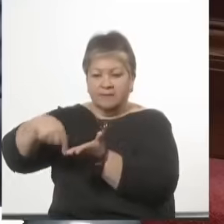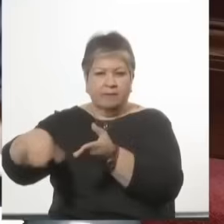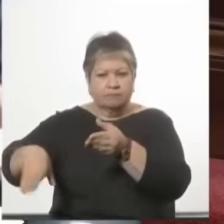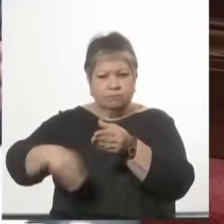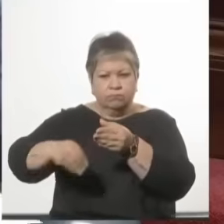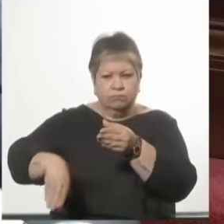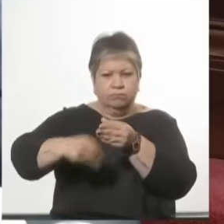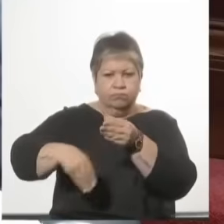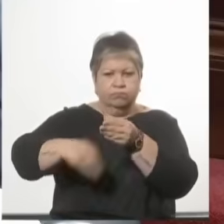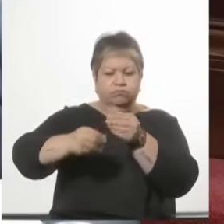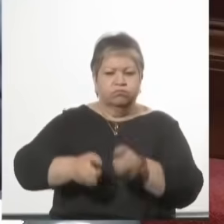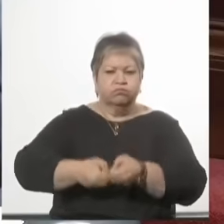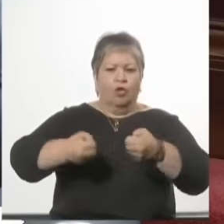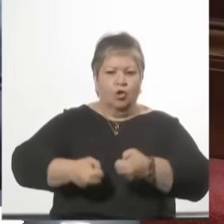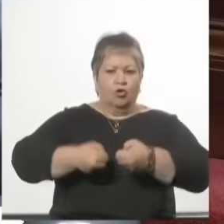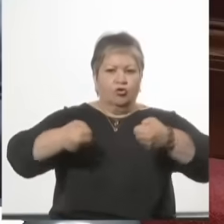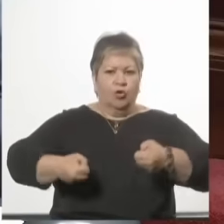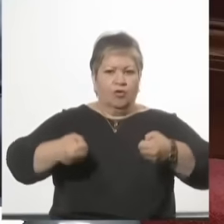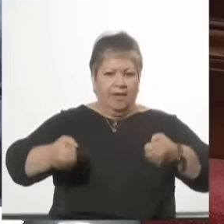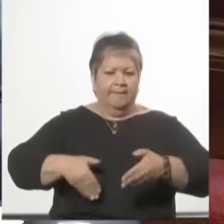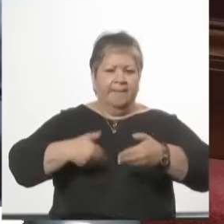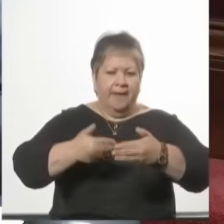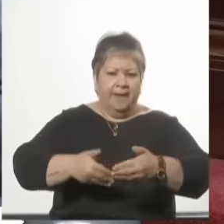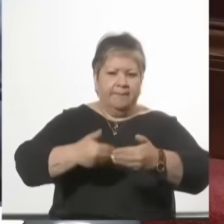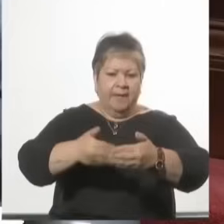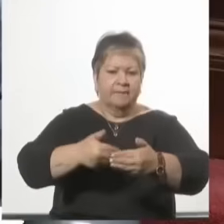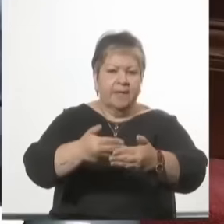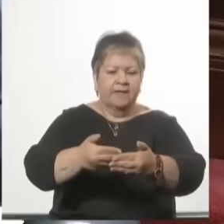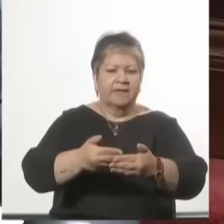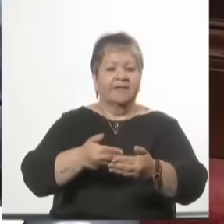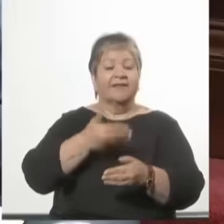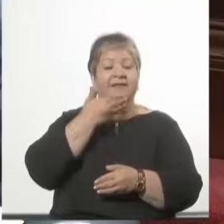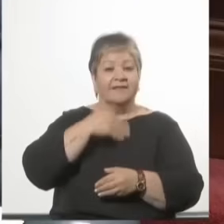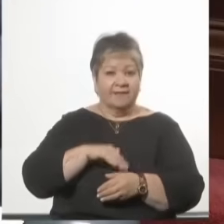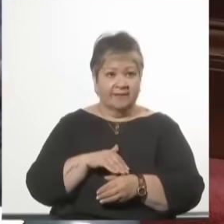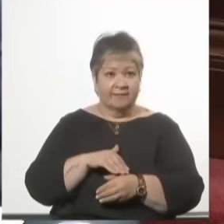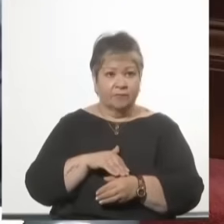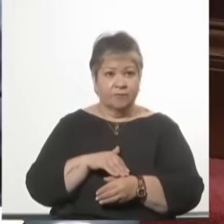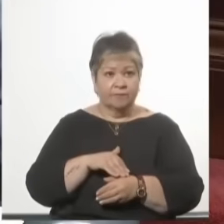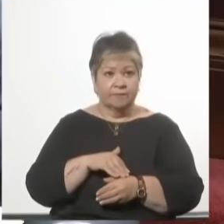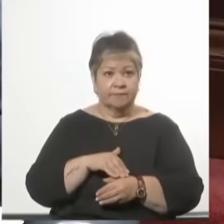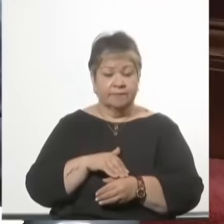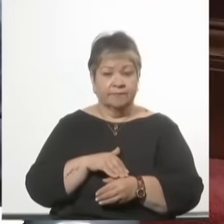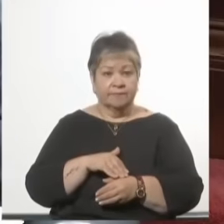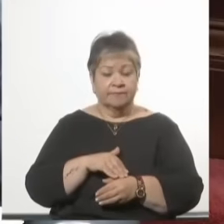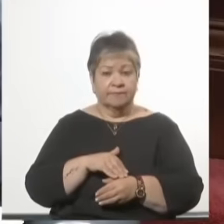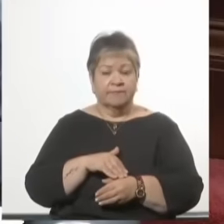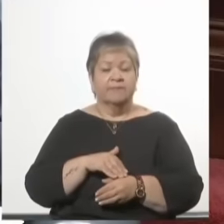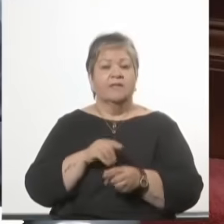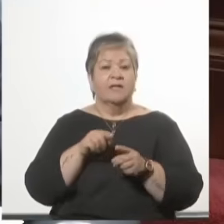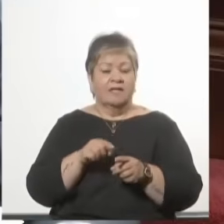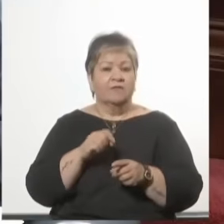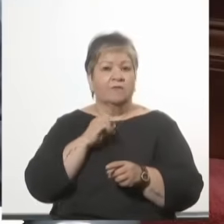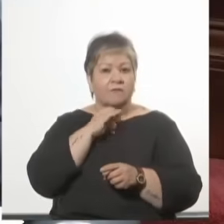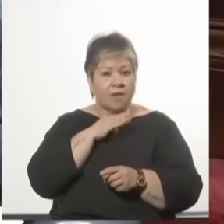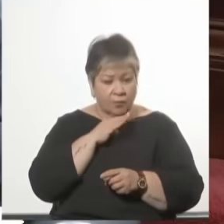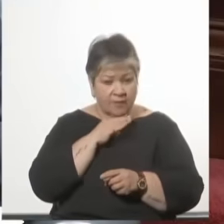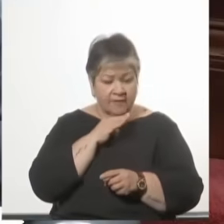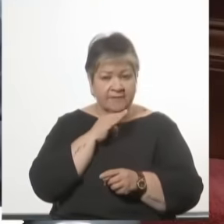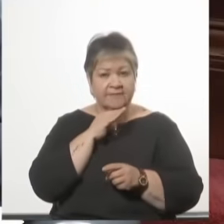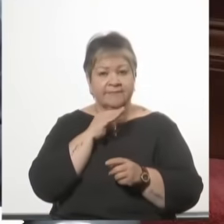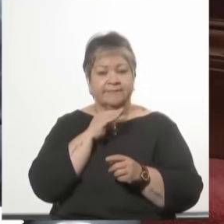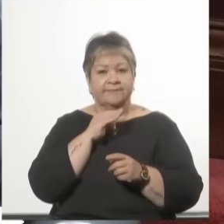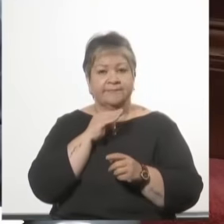fueron concedidas, entendemos firmemente que se vio viciado por el fraude al que esta parte